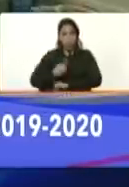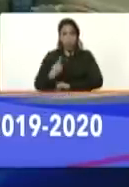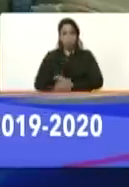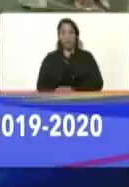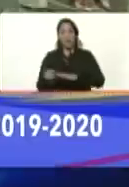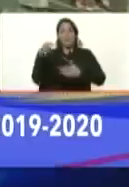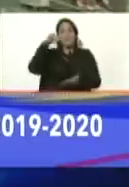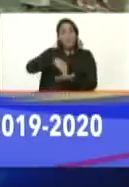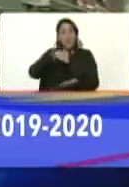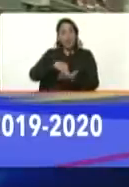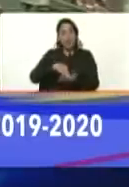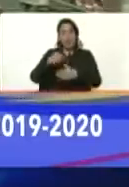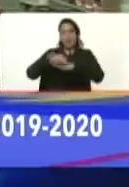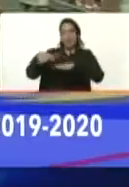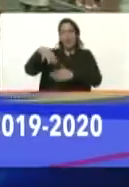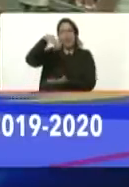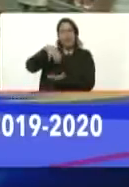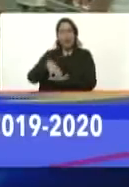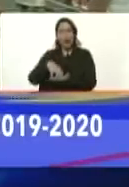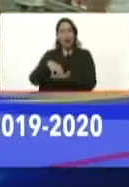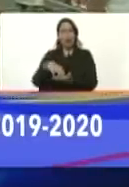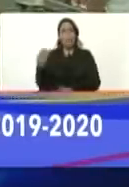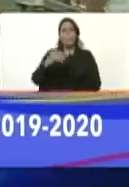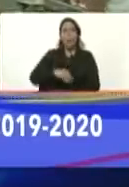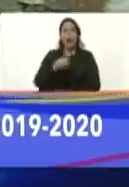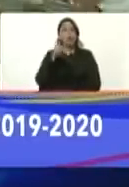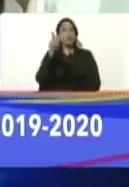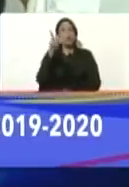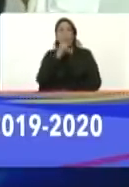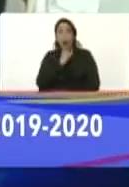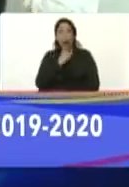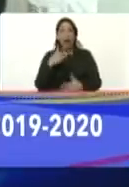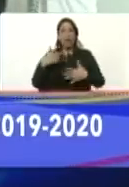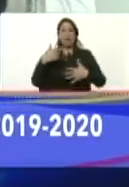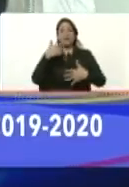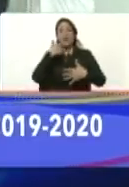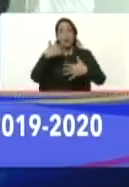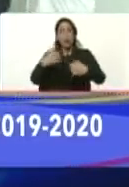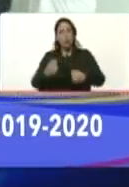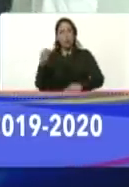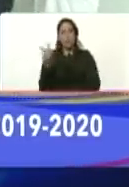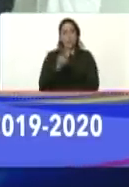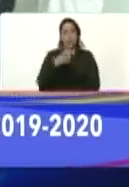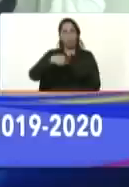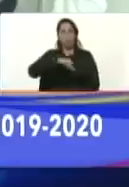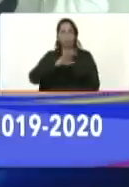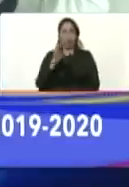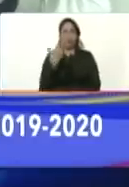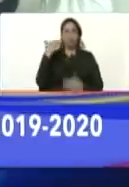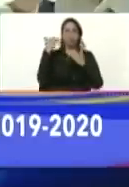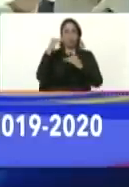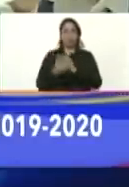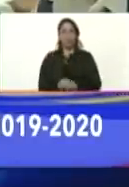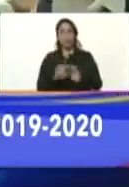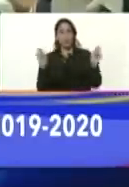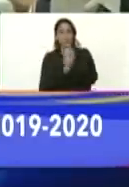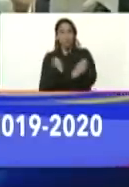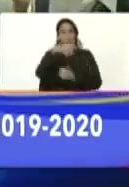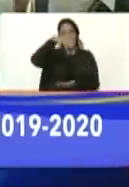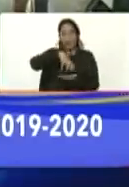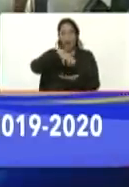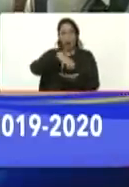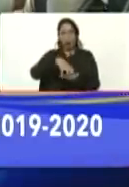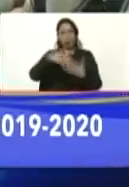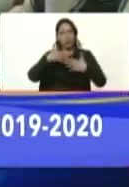miranda deje de ser el estado más inseguro de venezuela ya vamos en el quinto lugar y cuente ustedes pues con que vamos a cumplir con esa tarea de convertir al estado a un estado